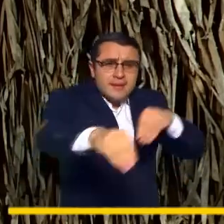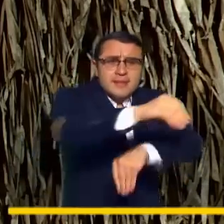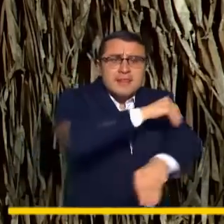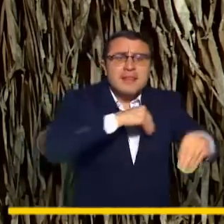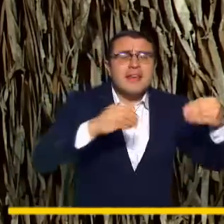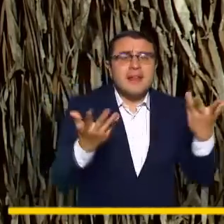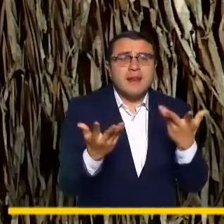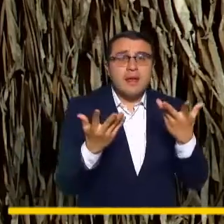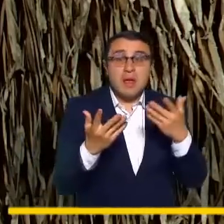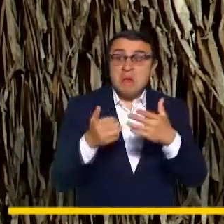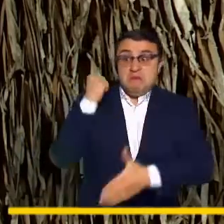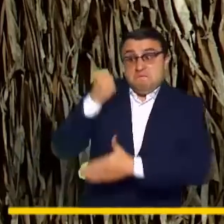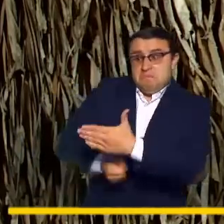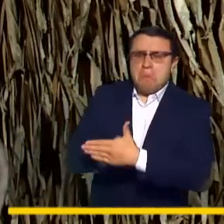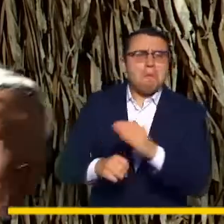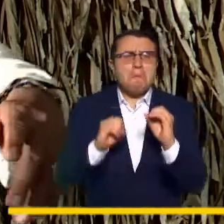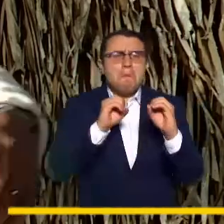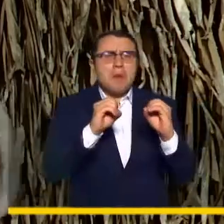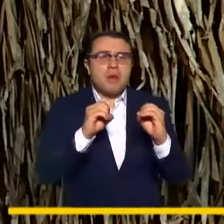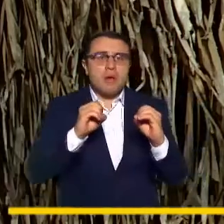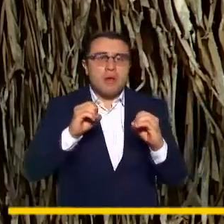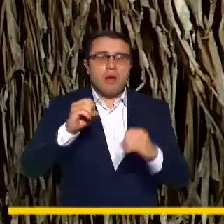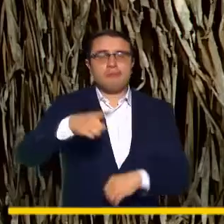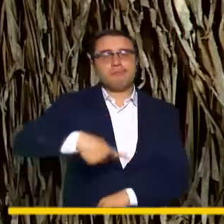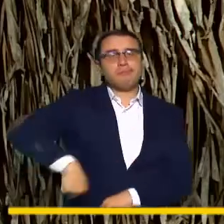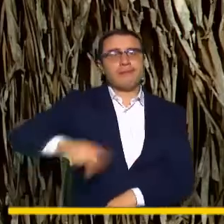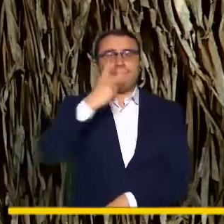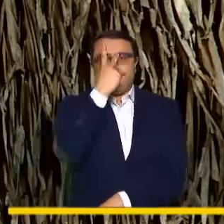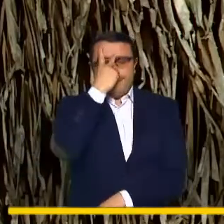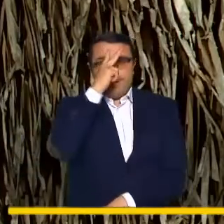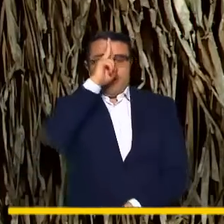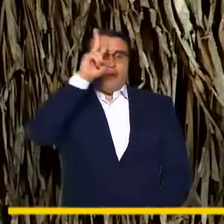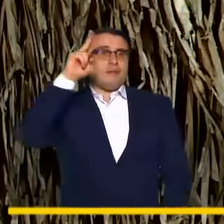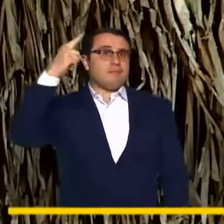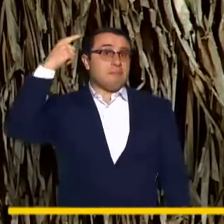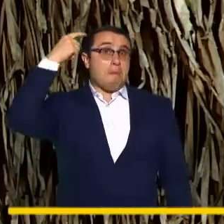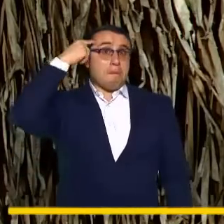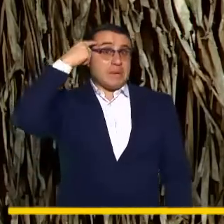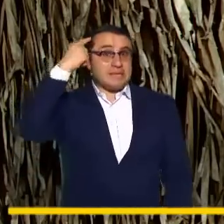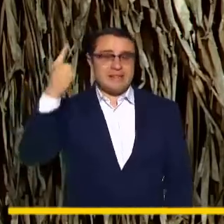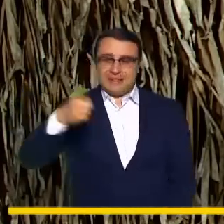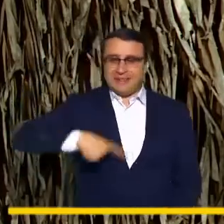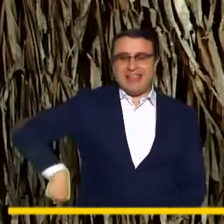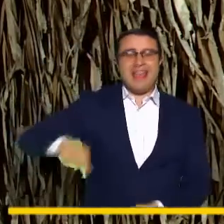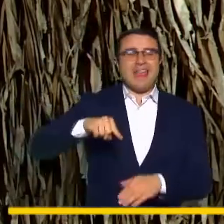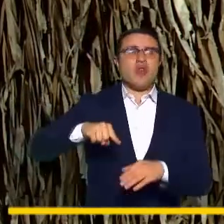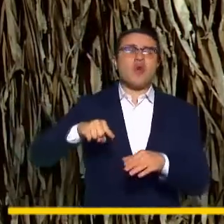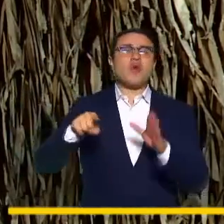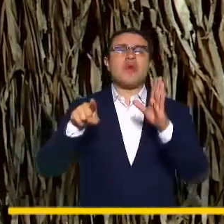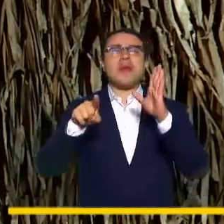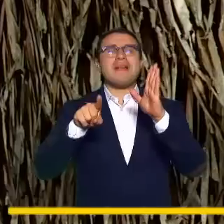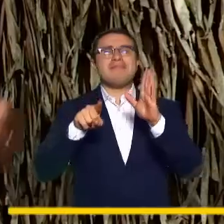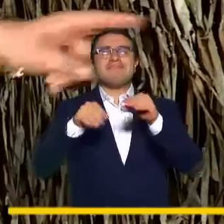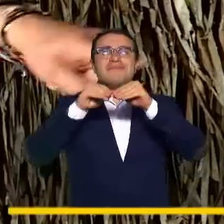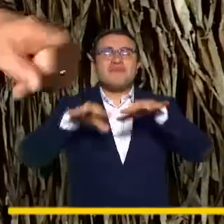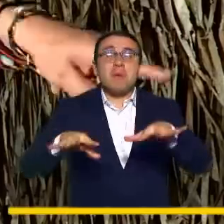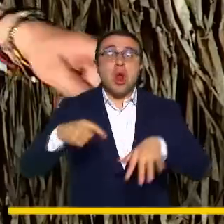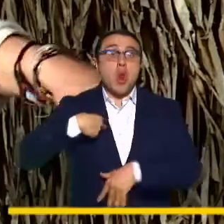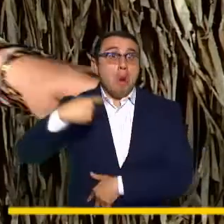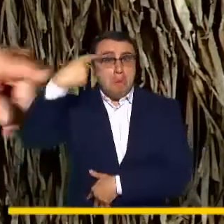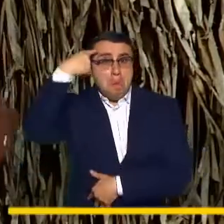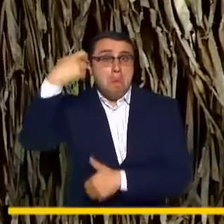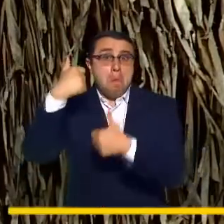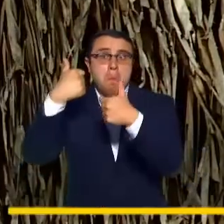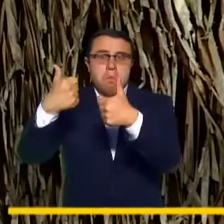sin presión, se equivocó, a lo mejor pensó de buena fe, como dicen ahora, que la tierra no